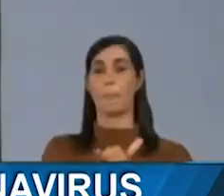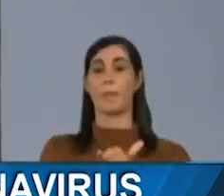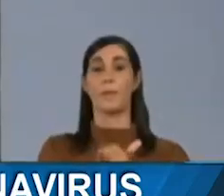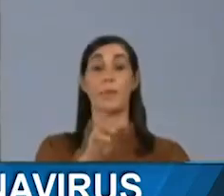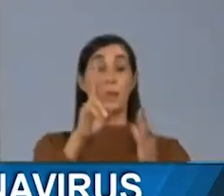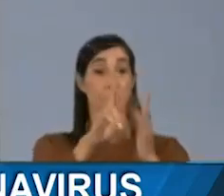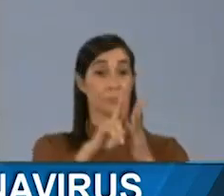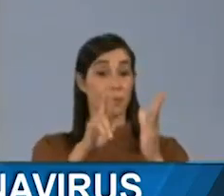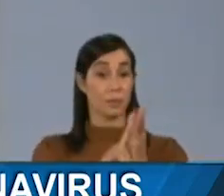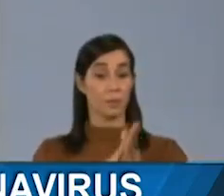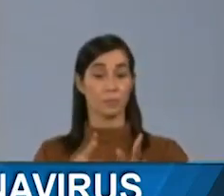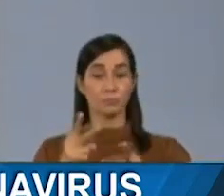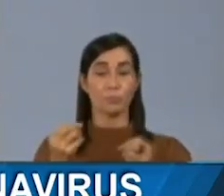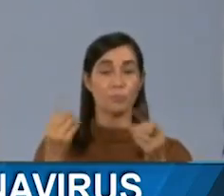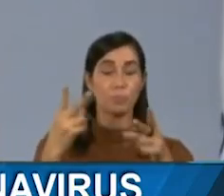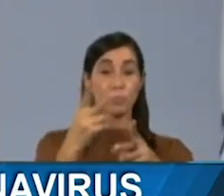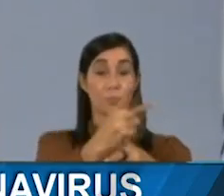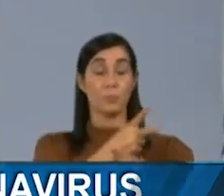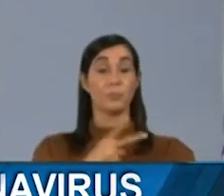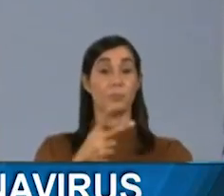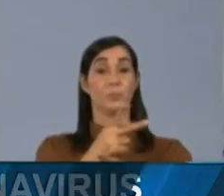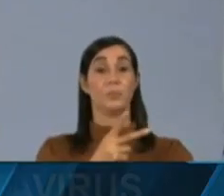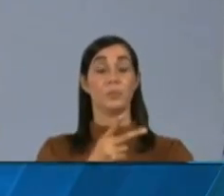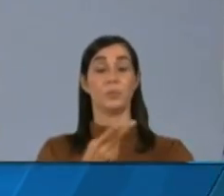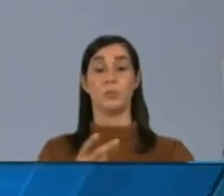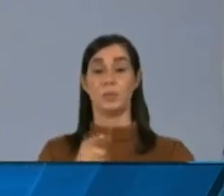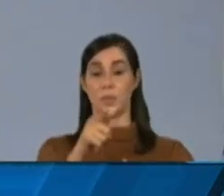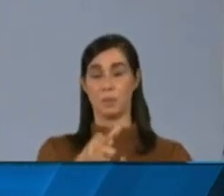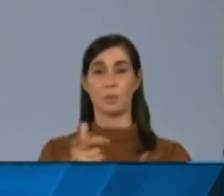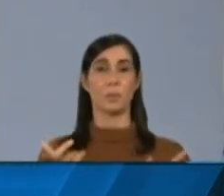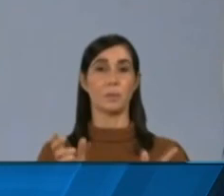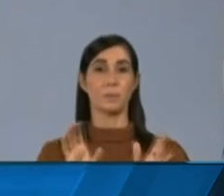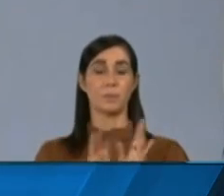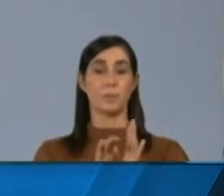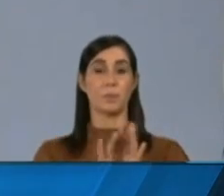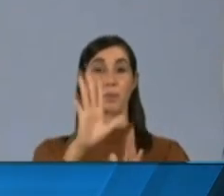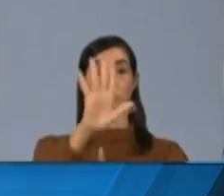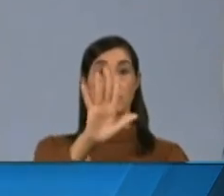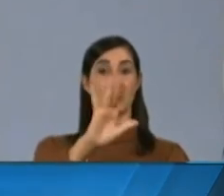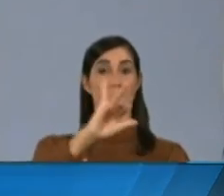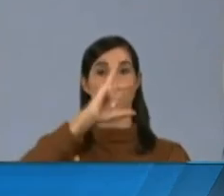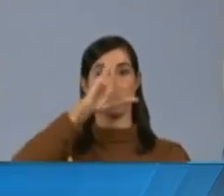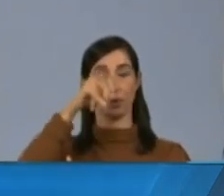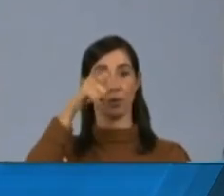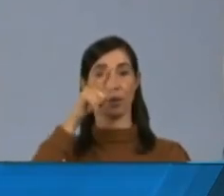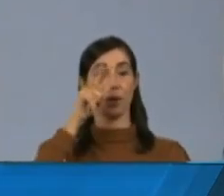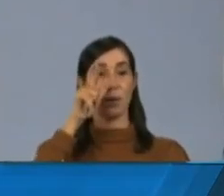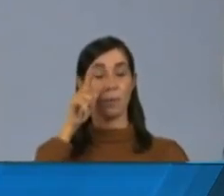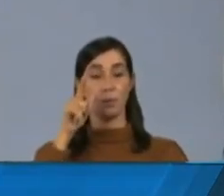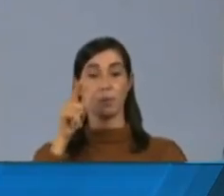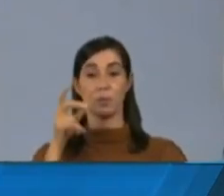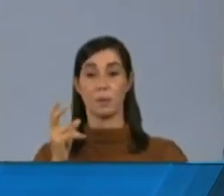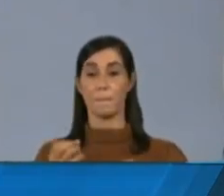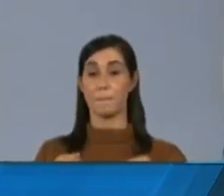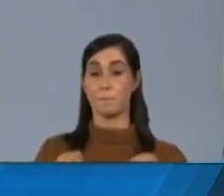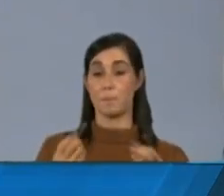de precaución que se deben tomar, que en el caso del 5 de julio, pues serán